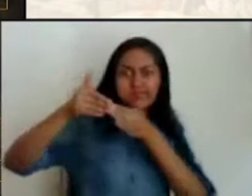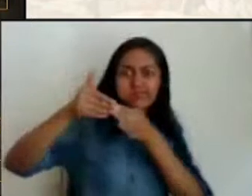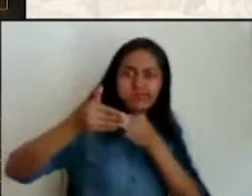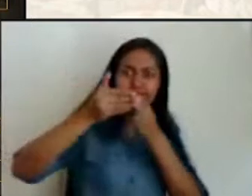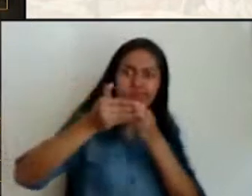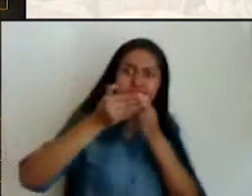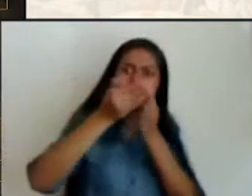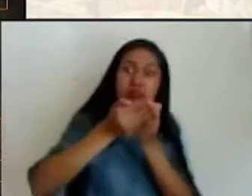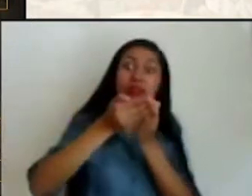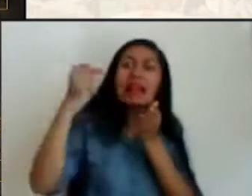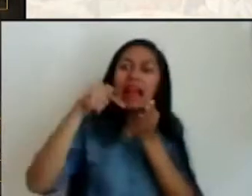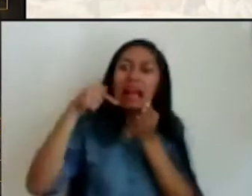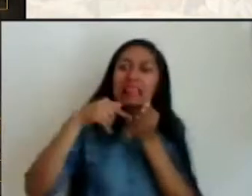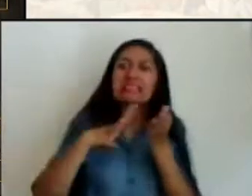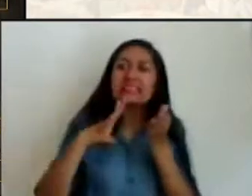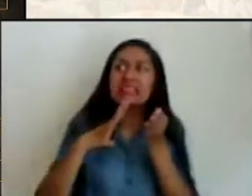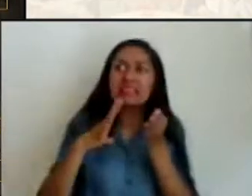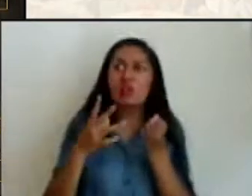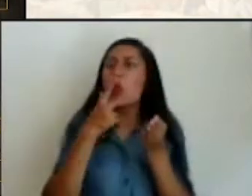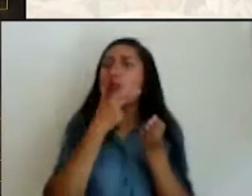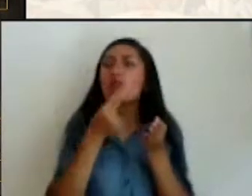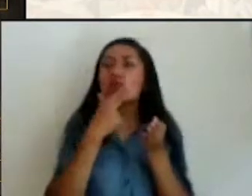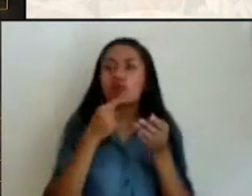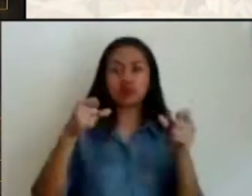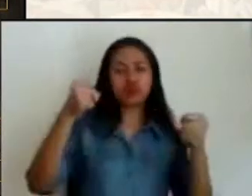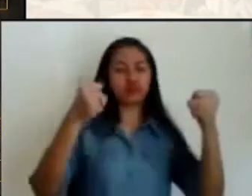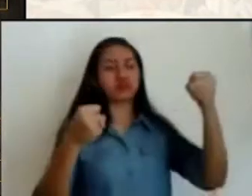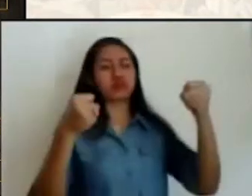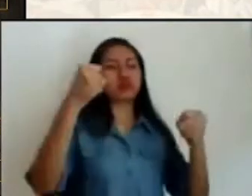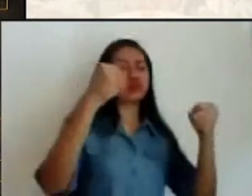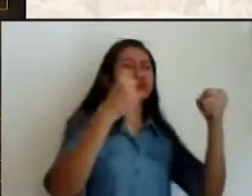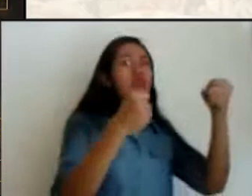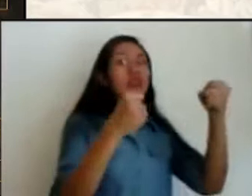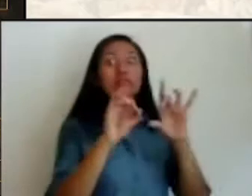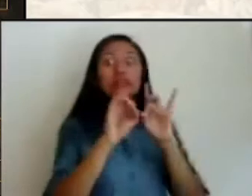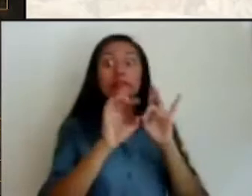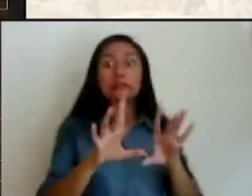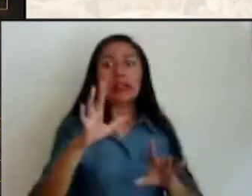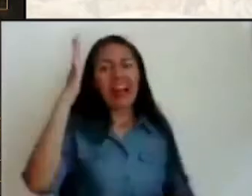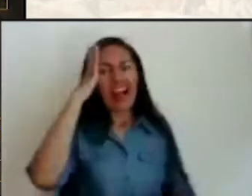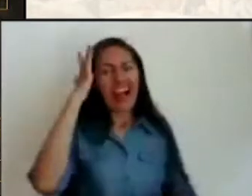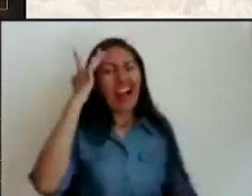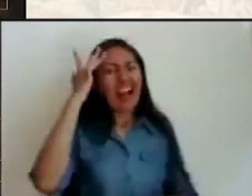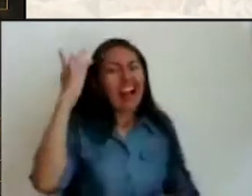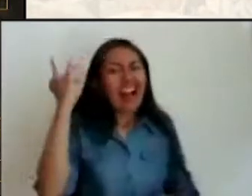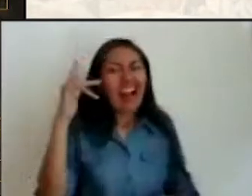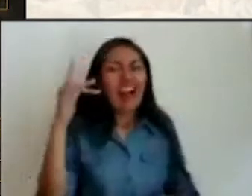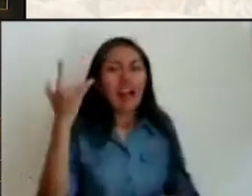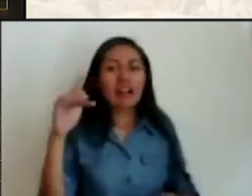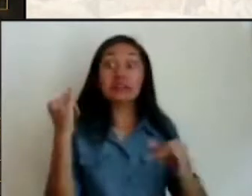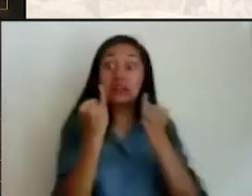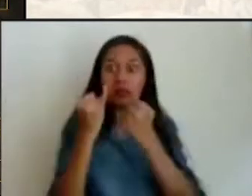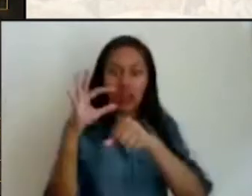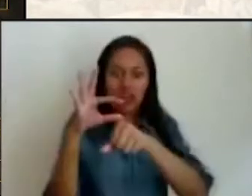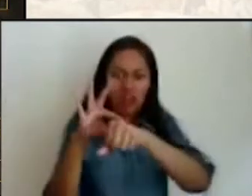Y presentó uno de los marineros los síntomas de dolor de cabeza, petequias negras, manchas negras, que es lo que da el